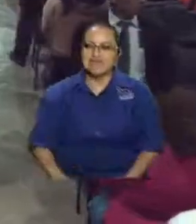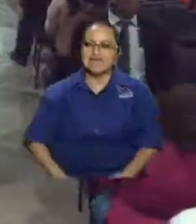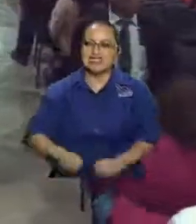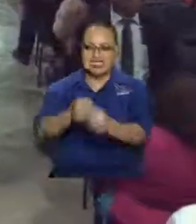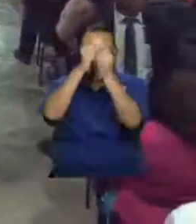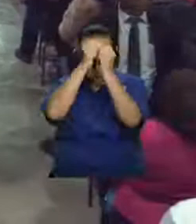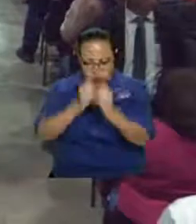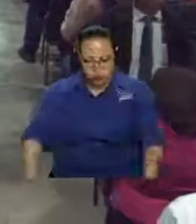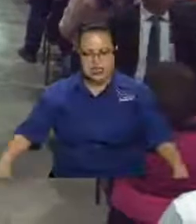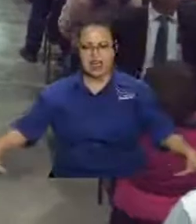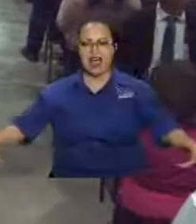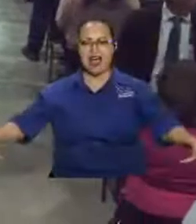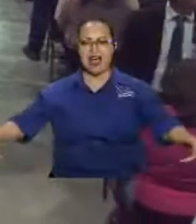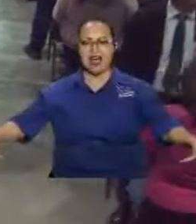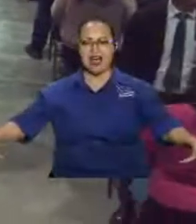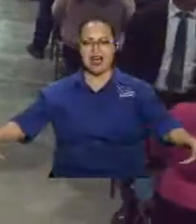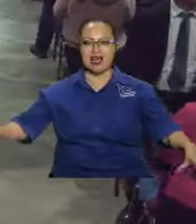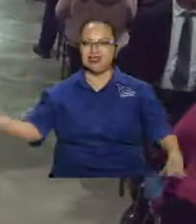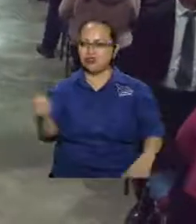a los madianitas.